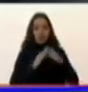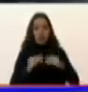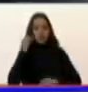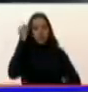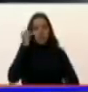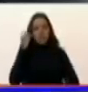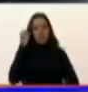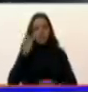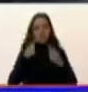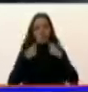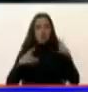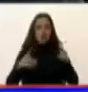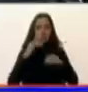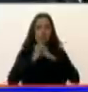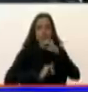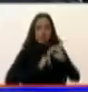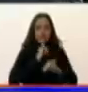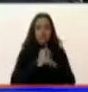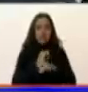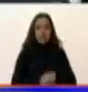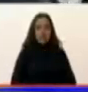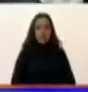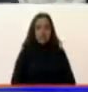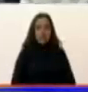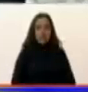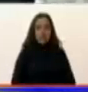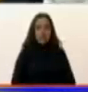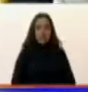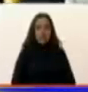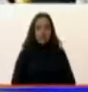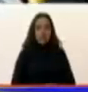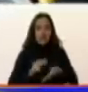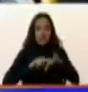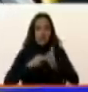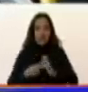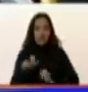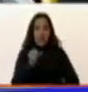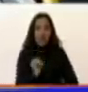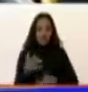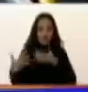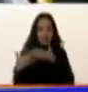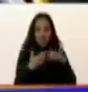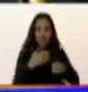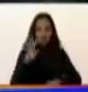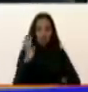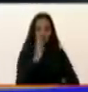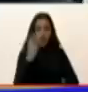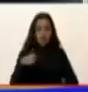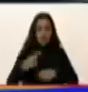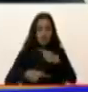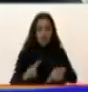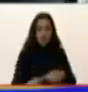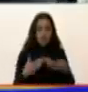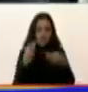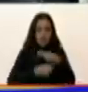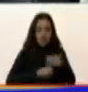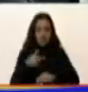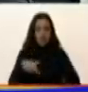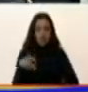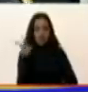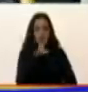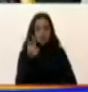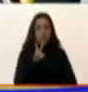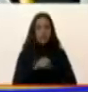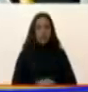pública internacional. Es decir, que en el caso de una guerra de cuarta generación, como lo que está ocurriendo aquí en